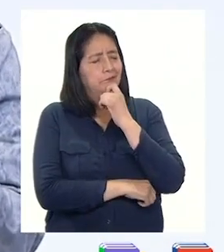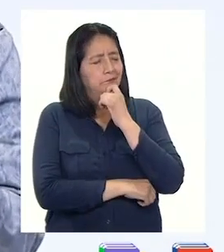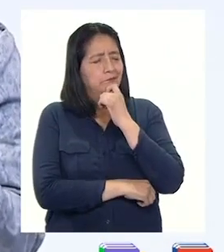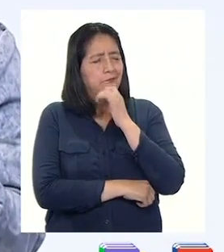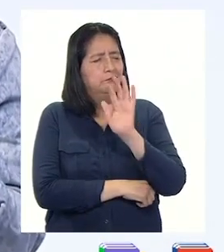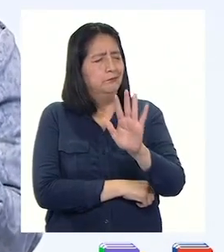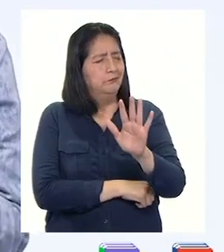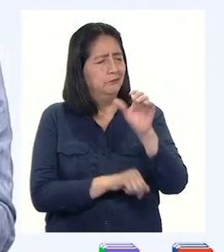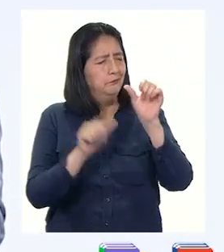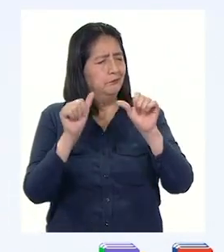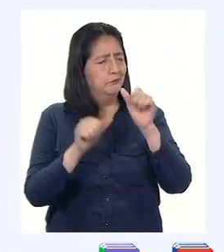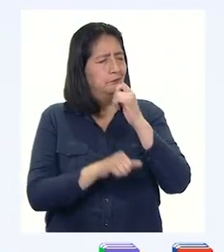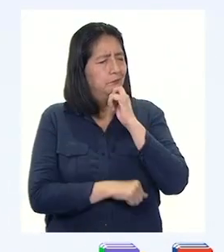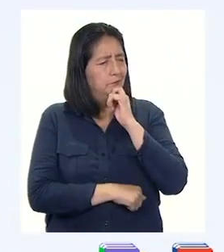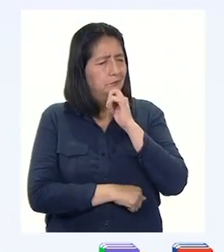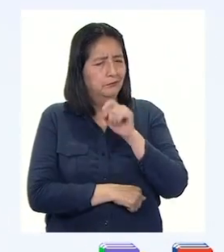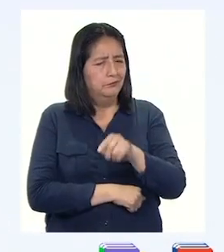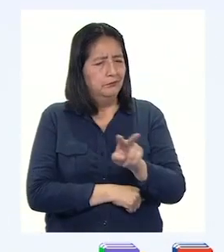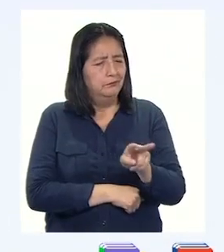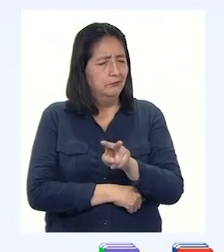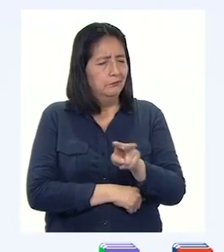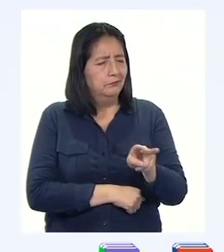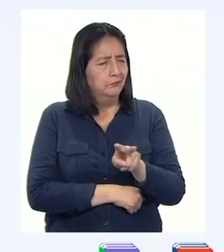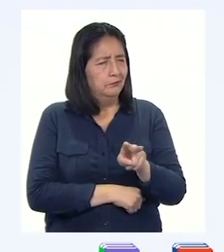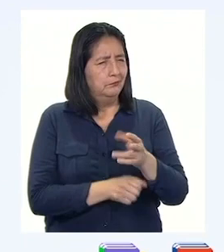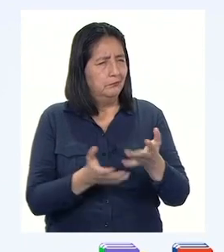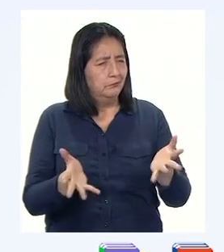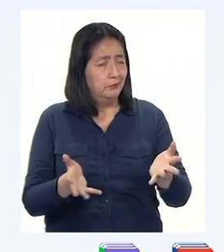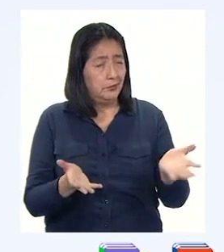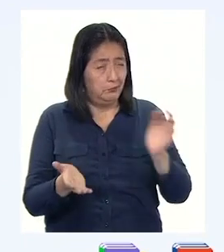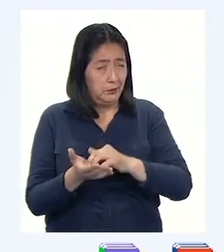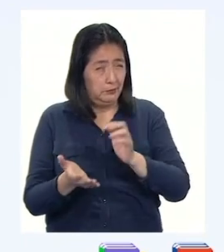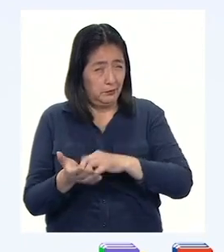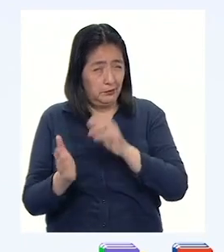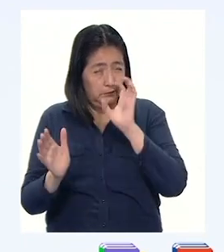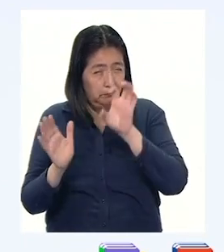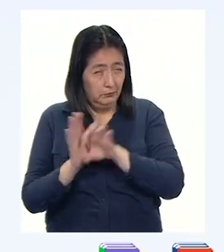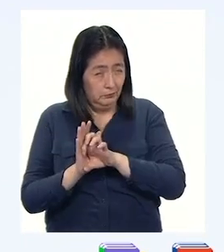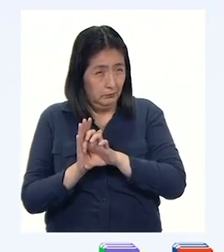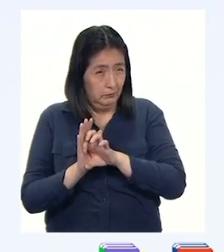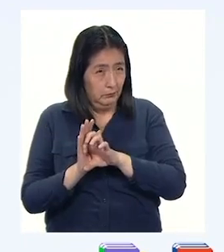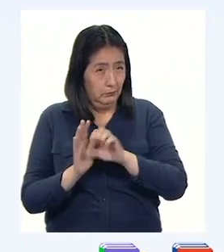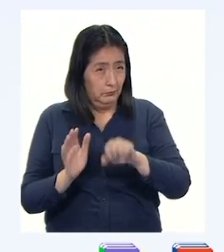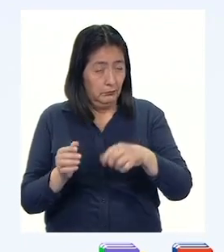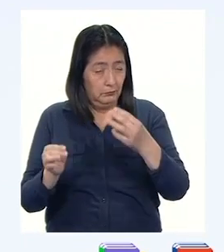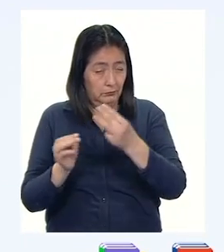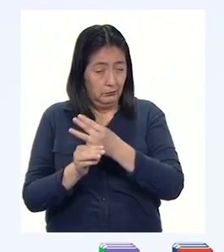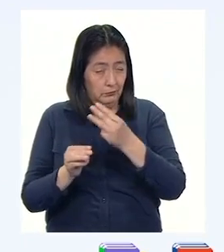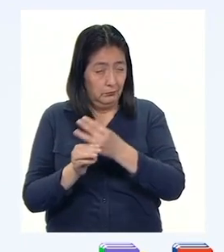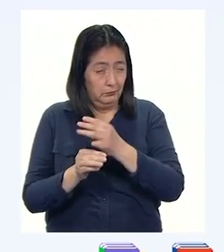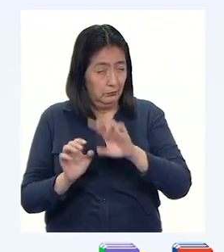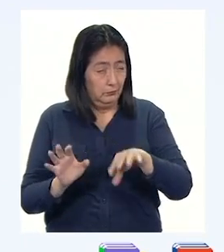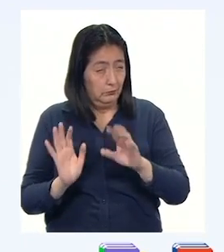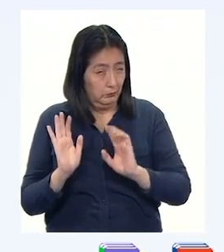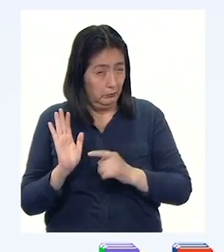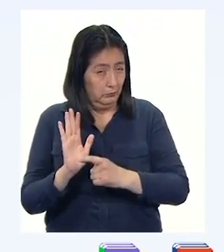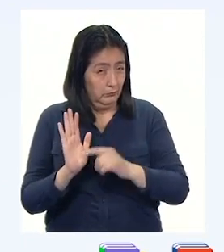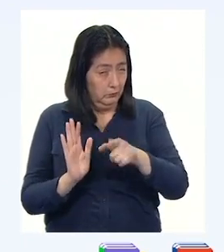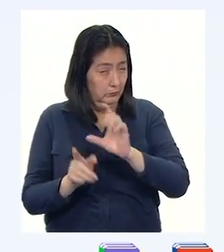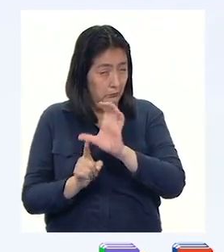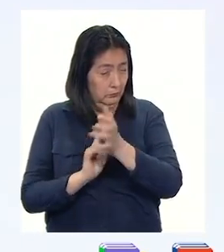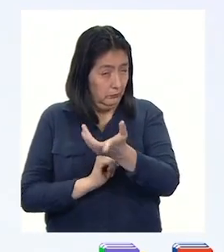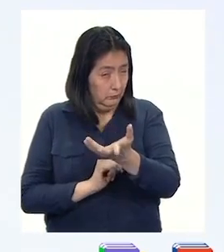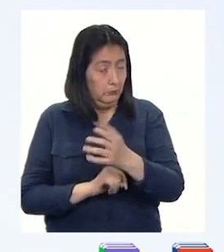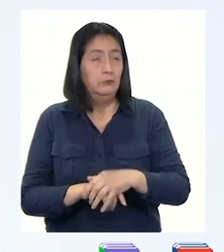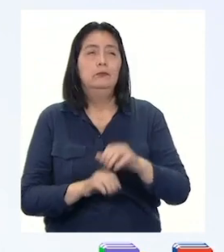tengo una duda. Aparte de estas dos herramientas, ¿existen otros ejemplos en los cuales la matemática se manifieste a través de la